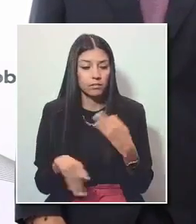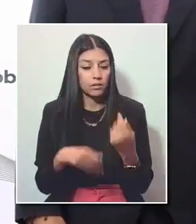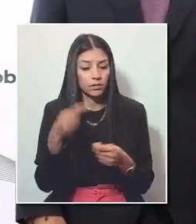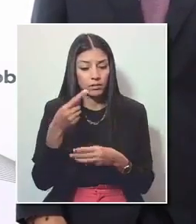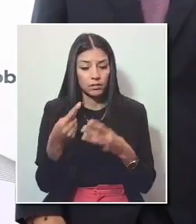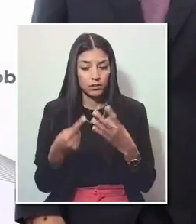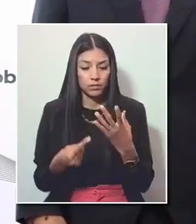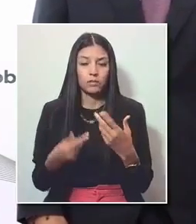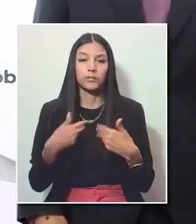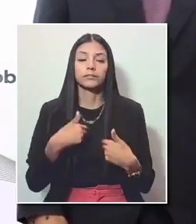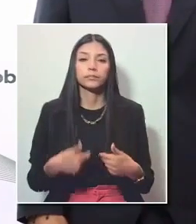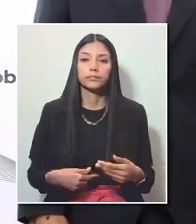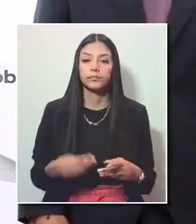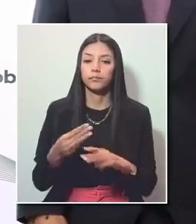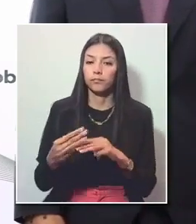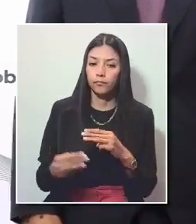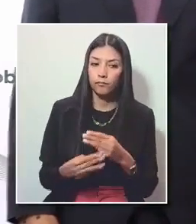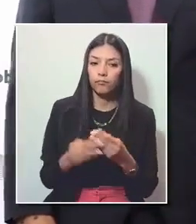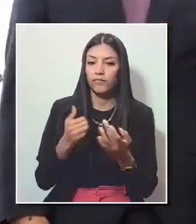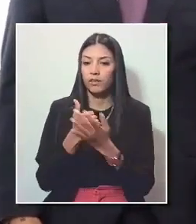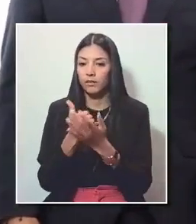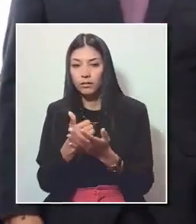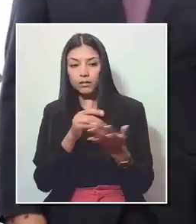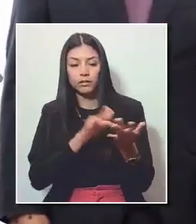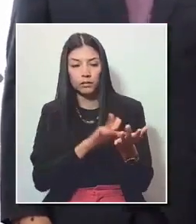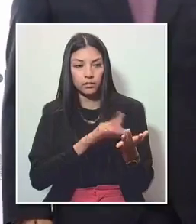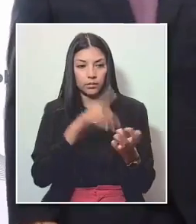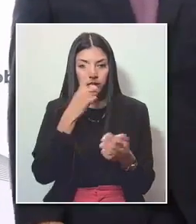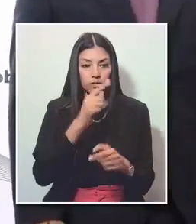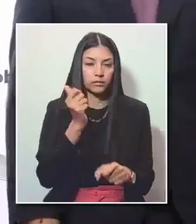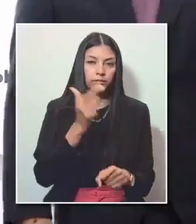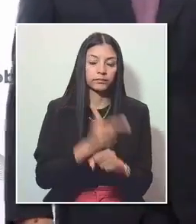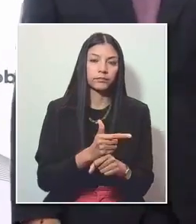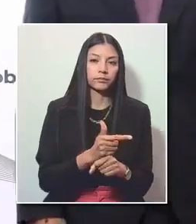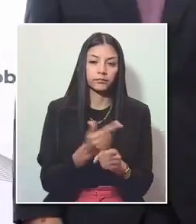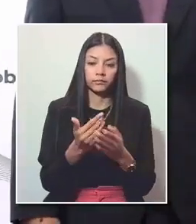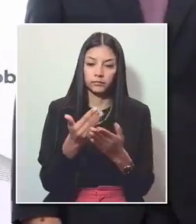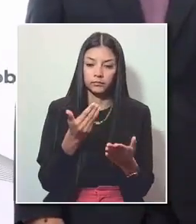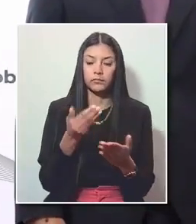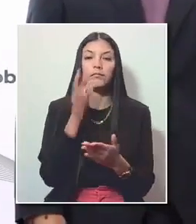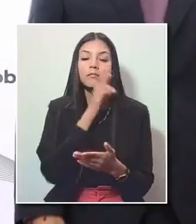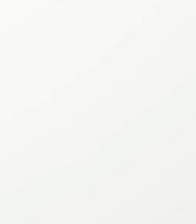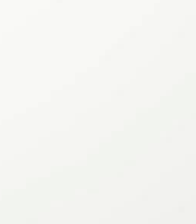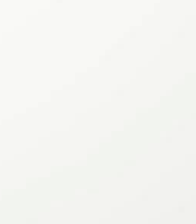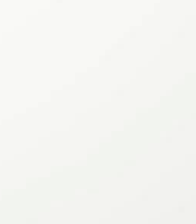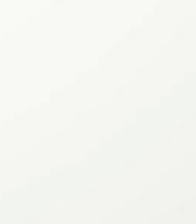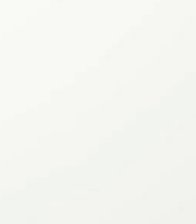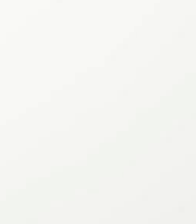elementos humanos, materiales, para encontrarla lo antes posible.